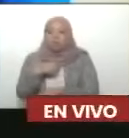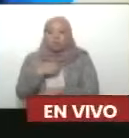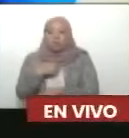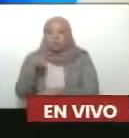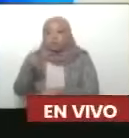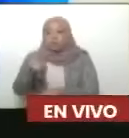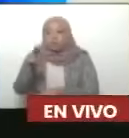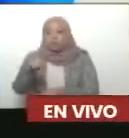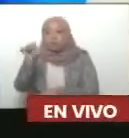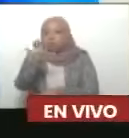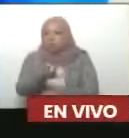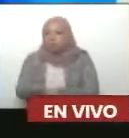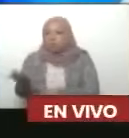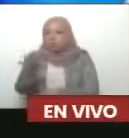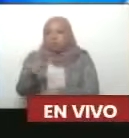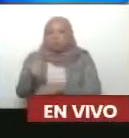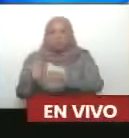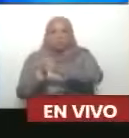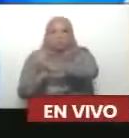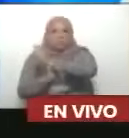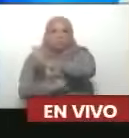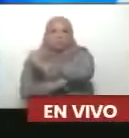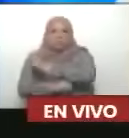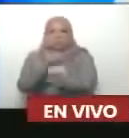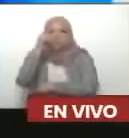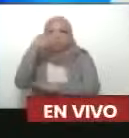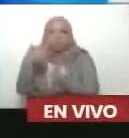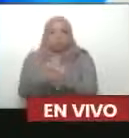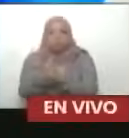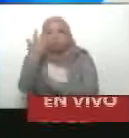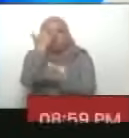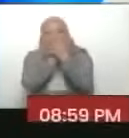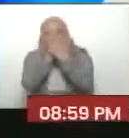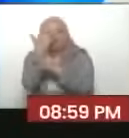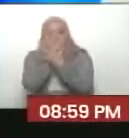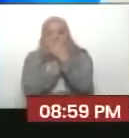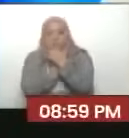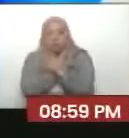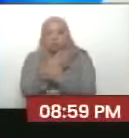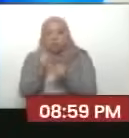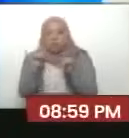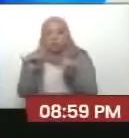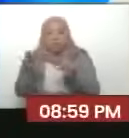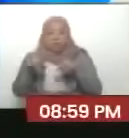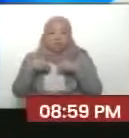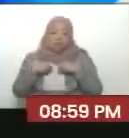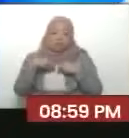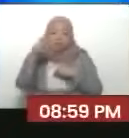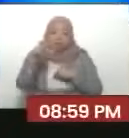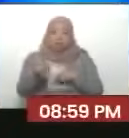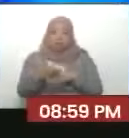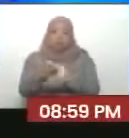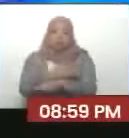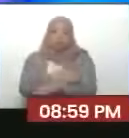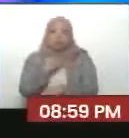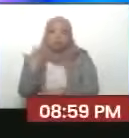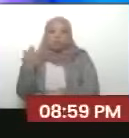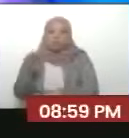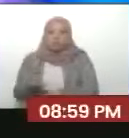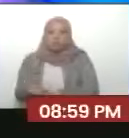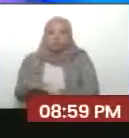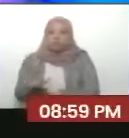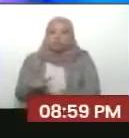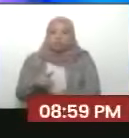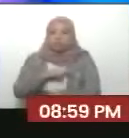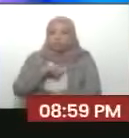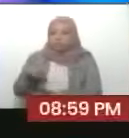ningún lugar o ninguna base, ¿verdad? Imagínense, el propio árbitro lo reconoció. No hay más argumento. Entonces,